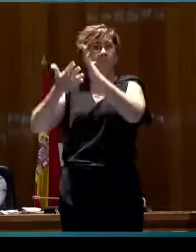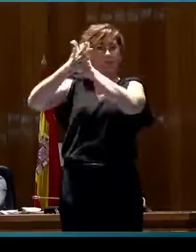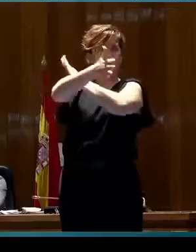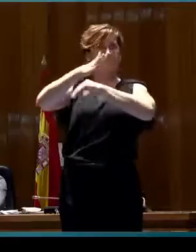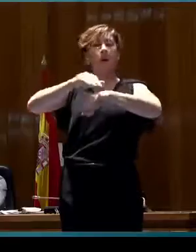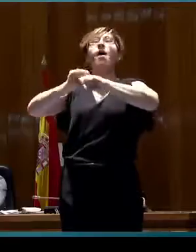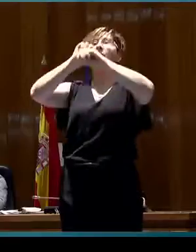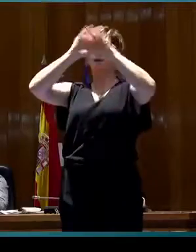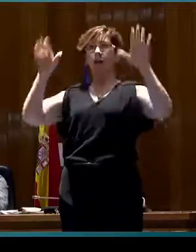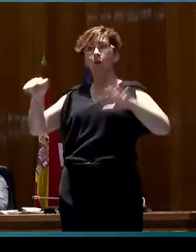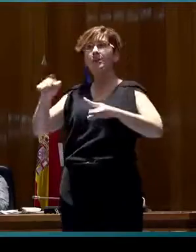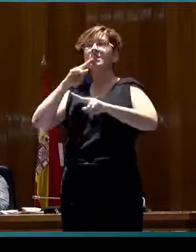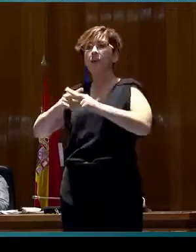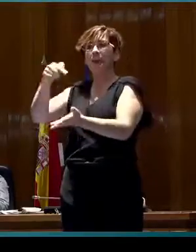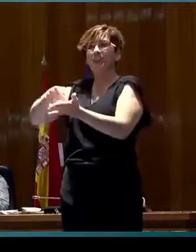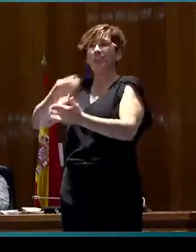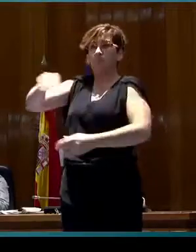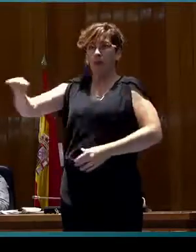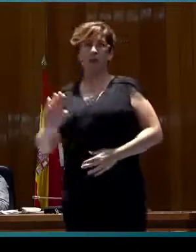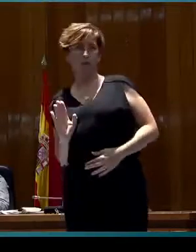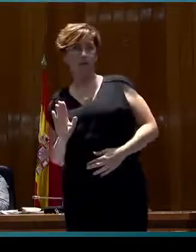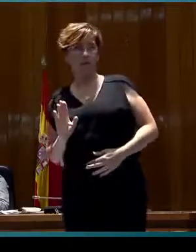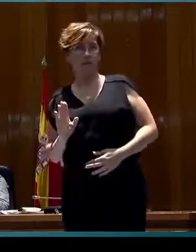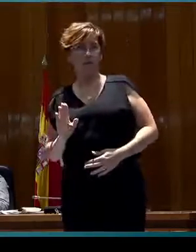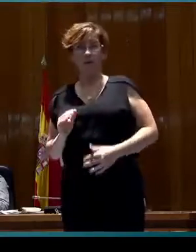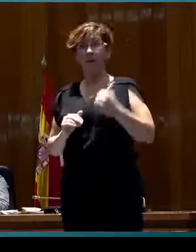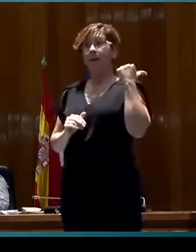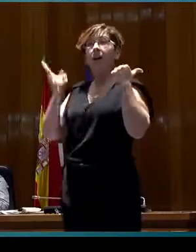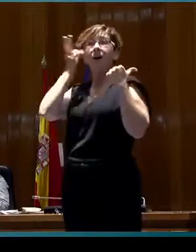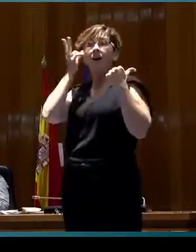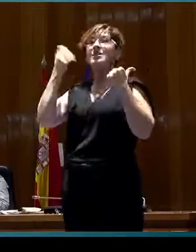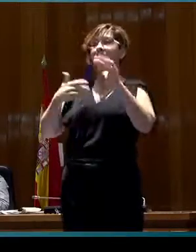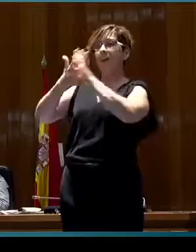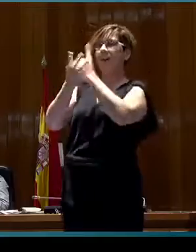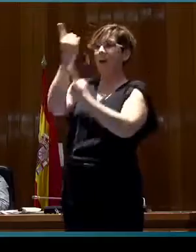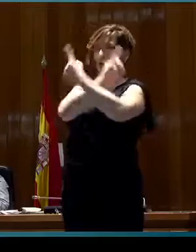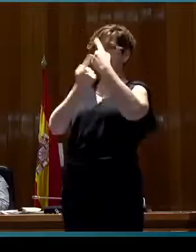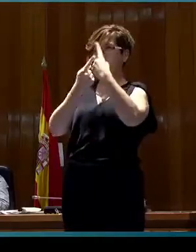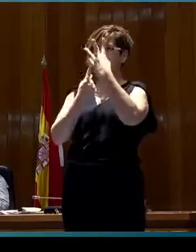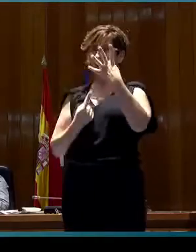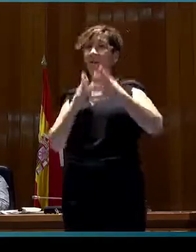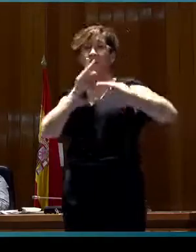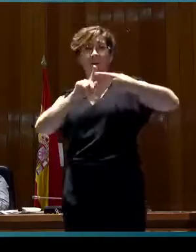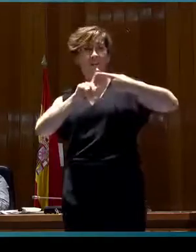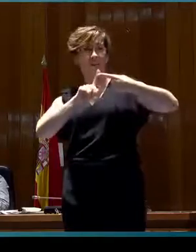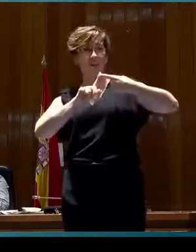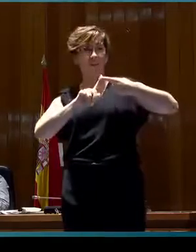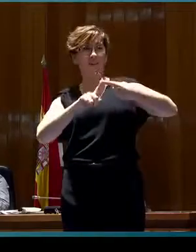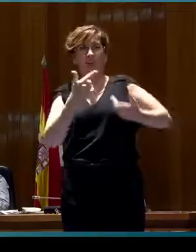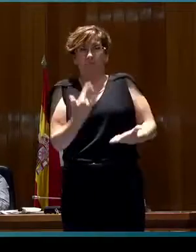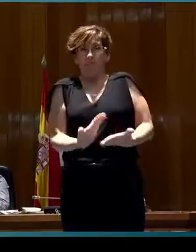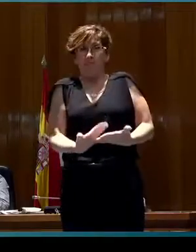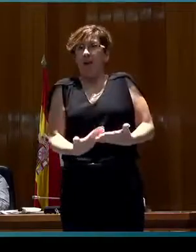exigen más competencias. El profesor Reyes nos mostraba algunas de las objetivas, de las que tienen